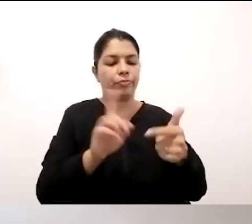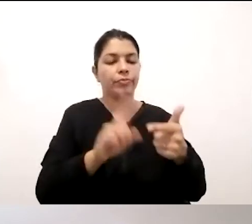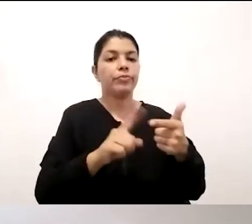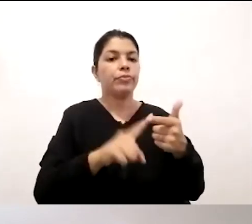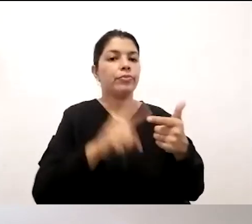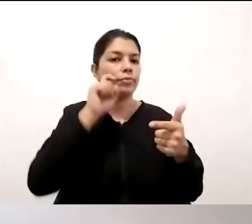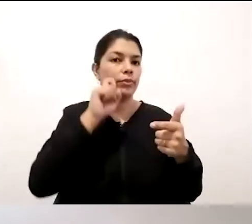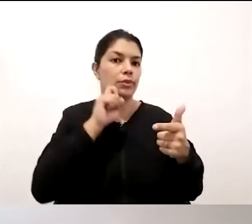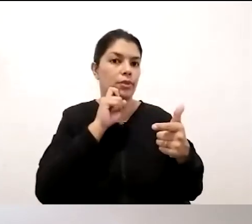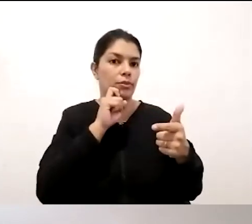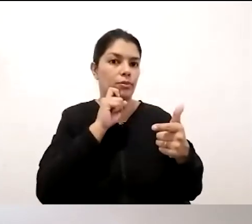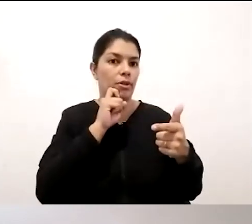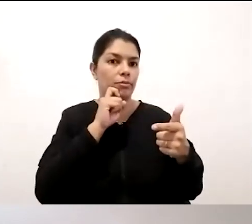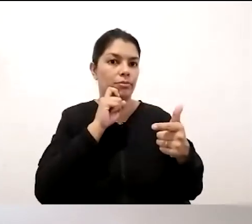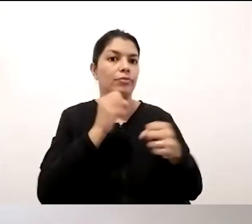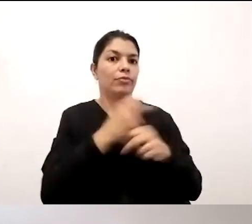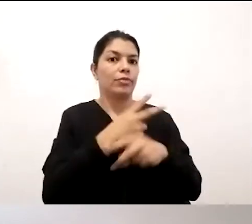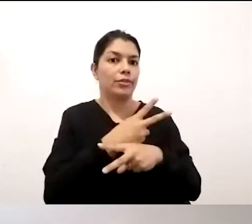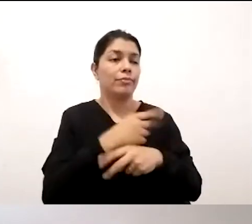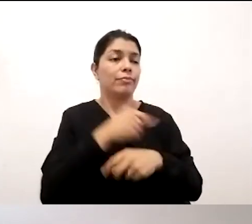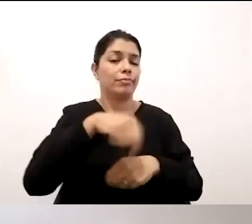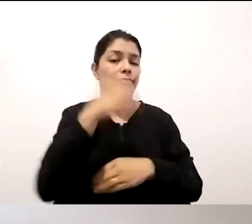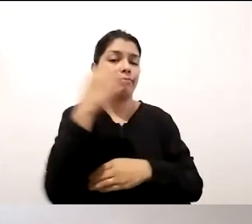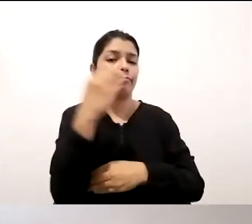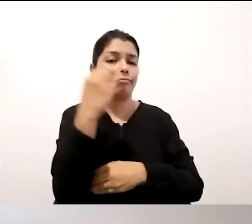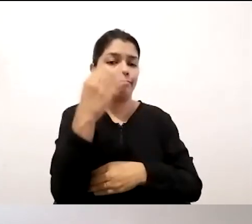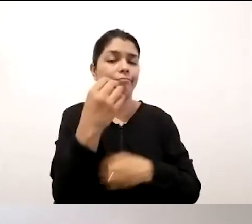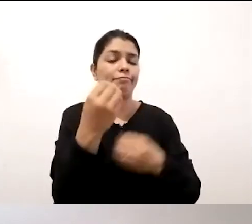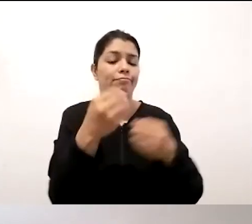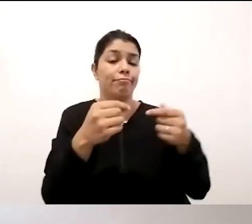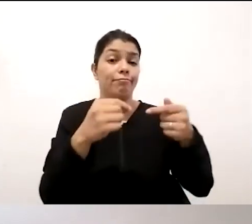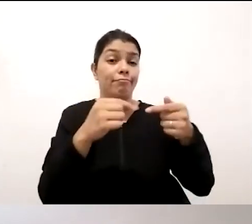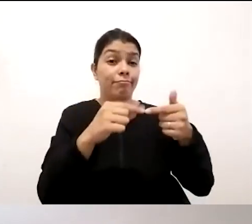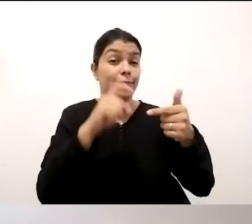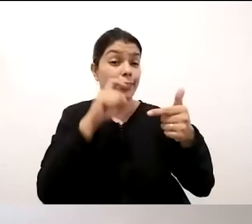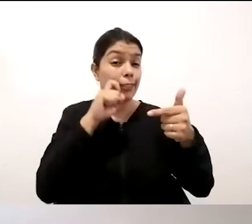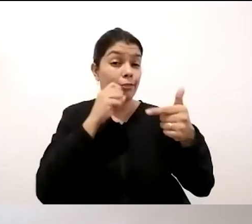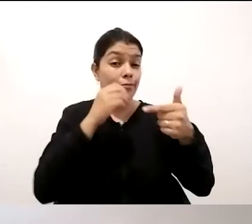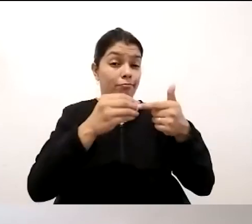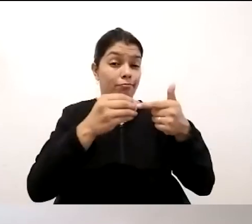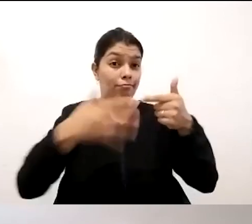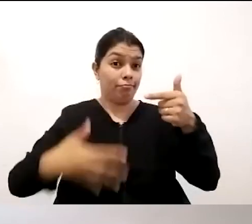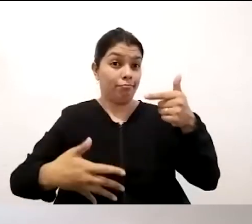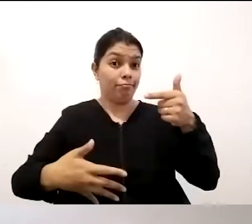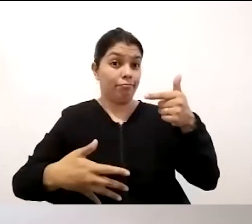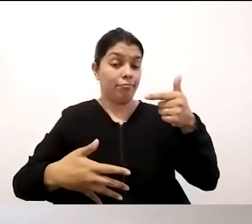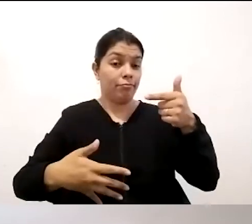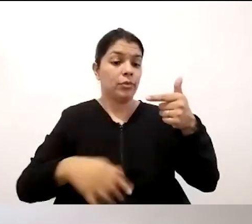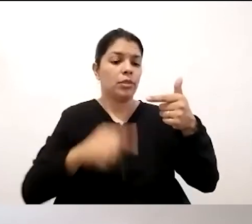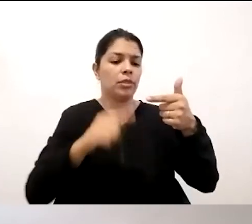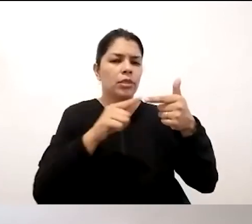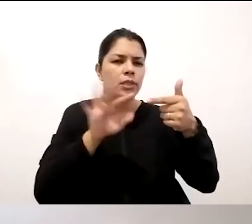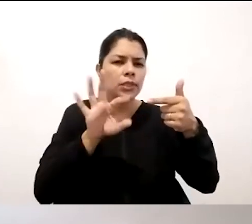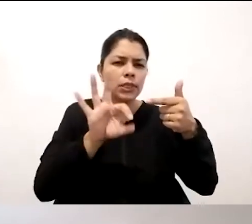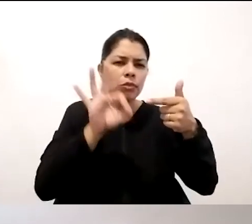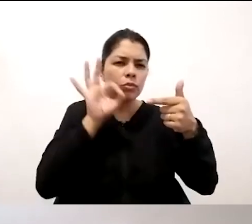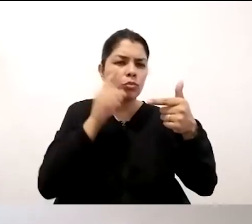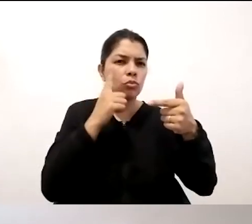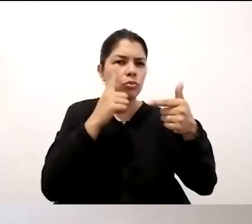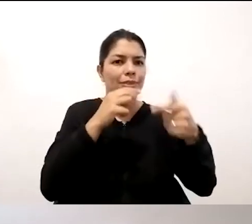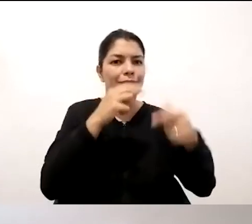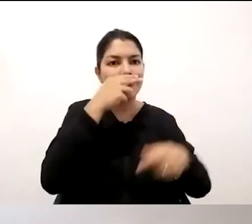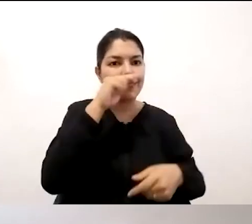nuestro país es muy grande y tiene muchas características, pero hay que resaltar que existe una puntual para niños,